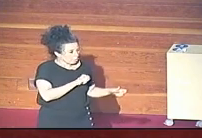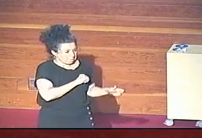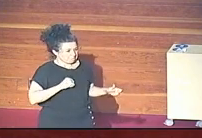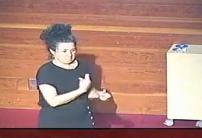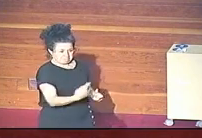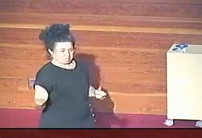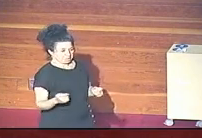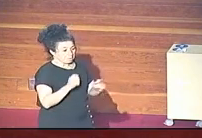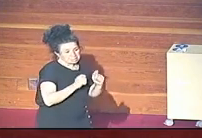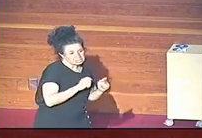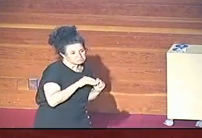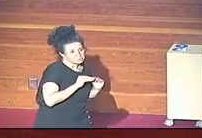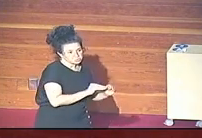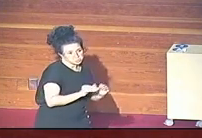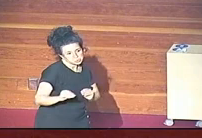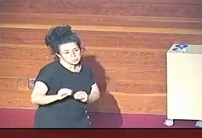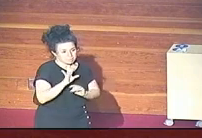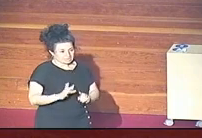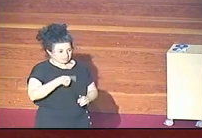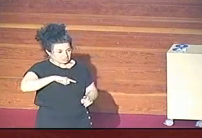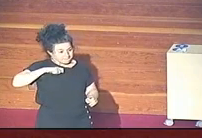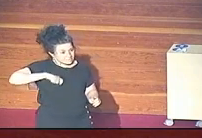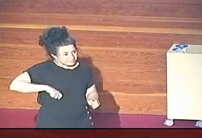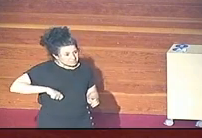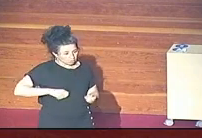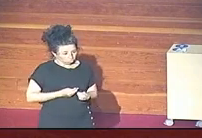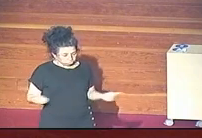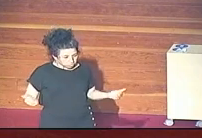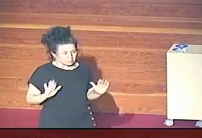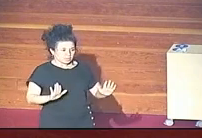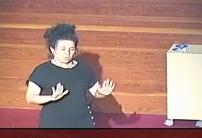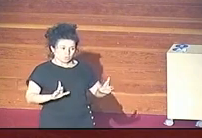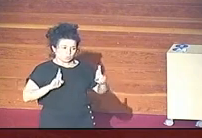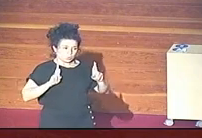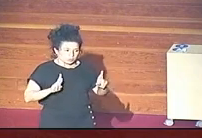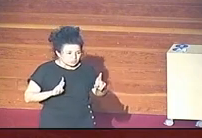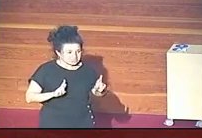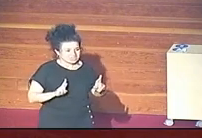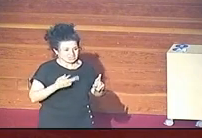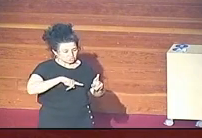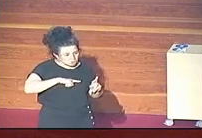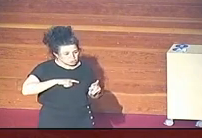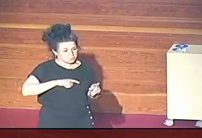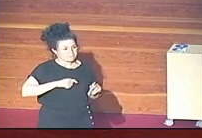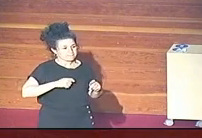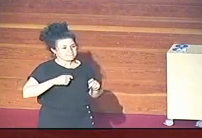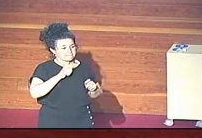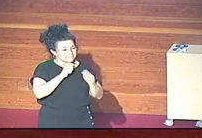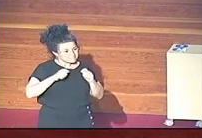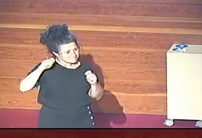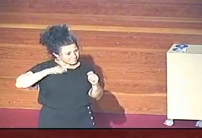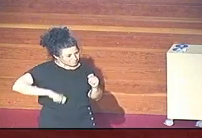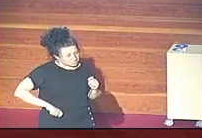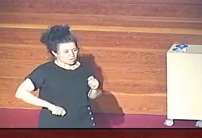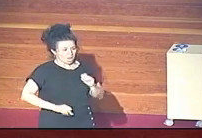los periodistas seguimos existiendo seguimos trabajando para que todos ustedes tengan información